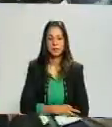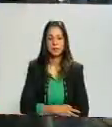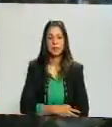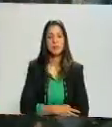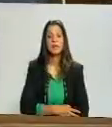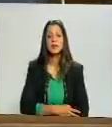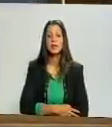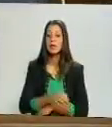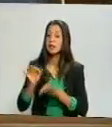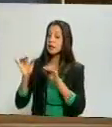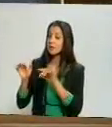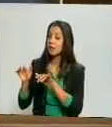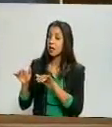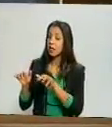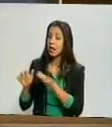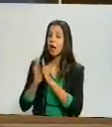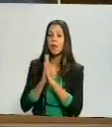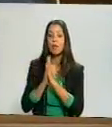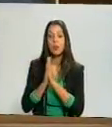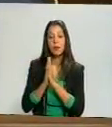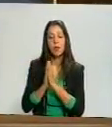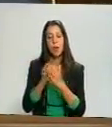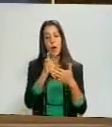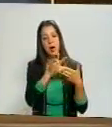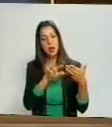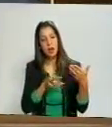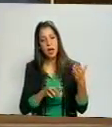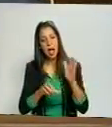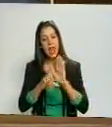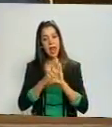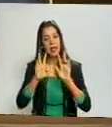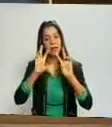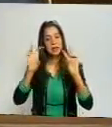Ciudadano secretario, sírvase a lectura el título de la ley.